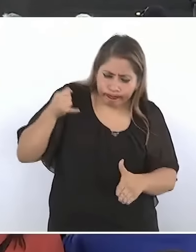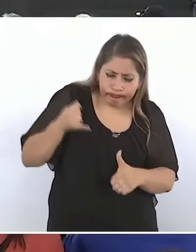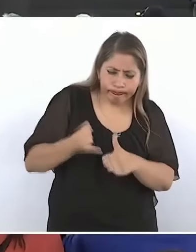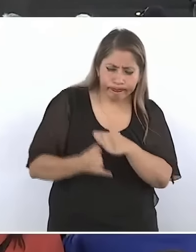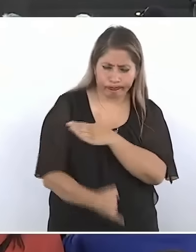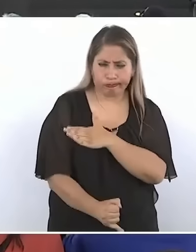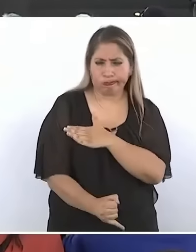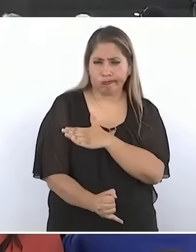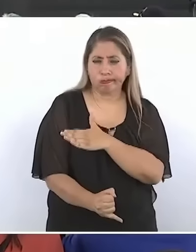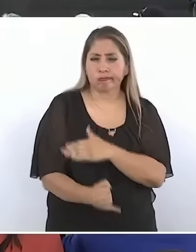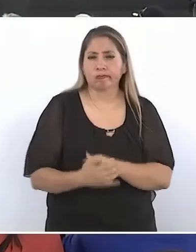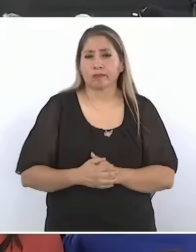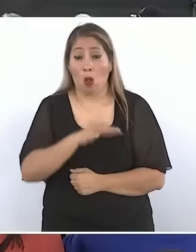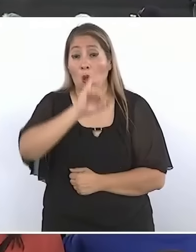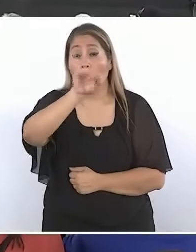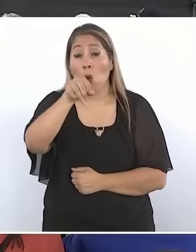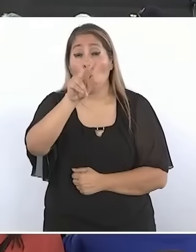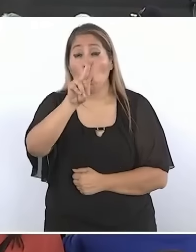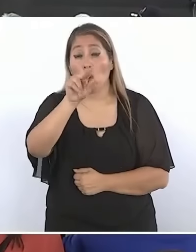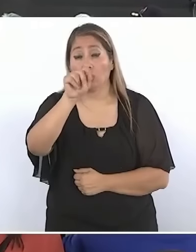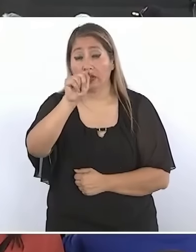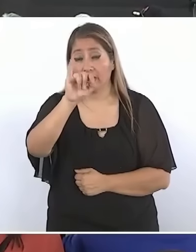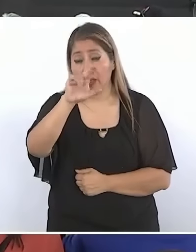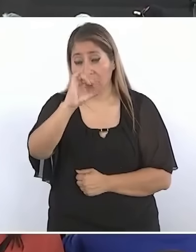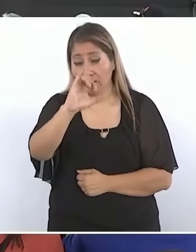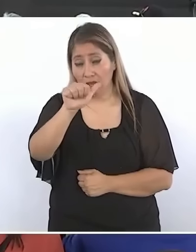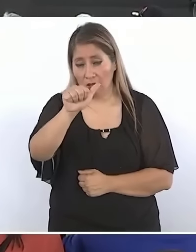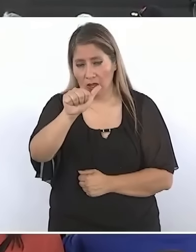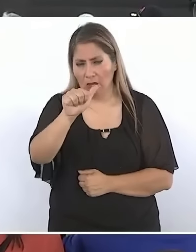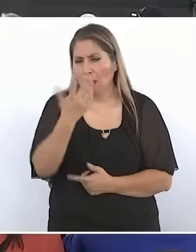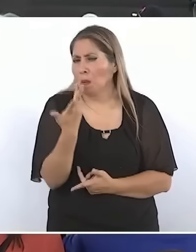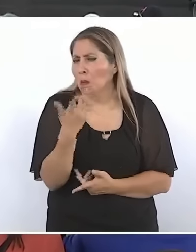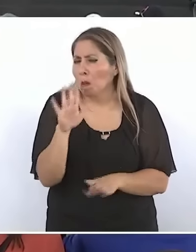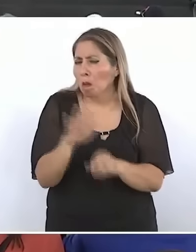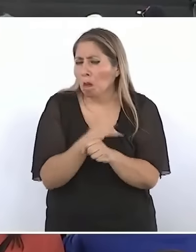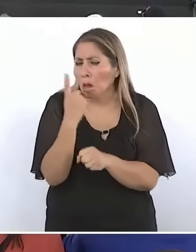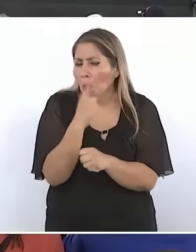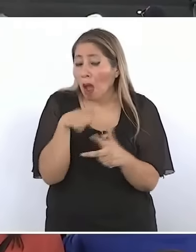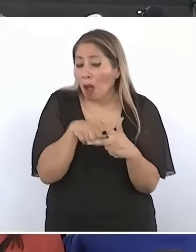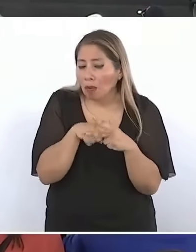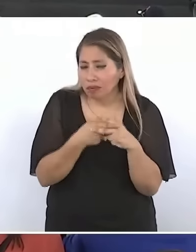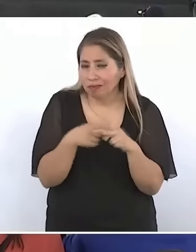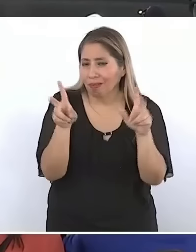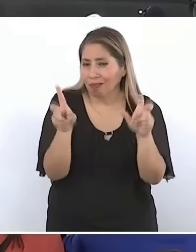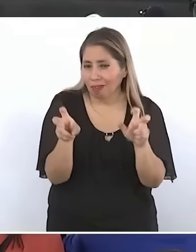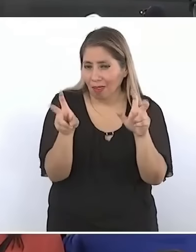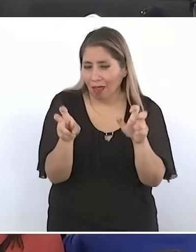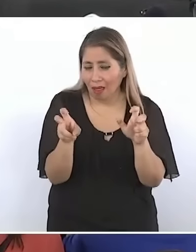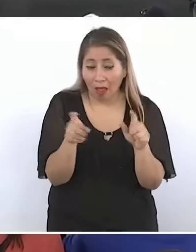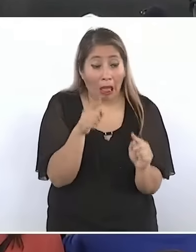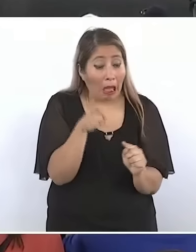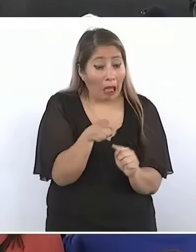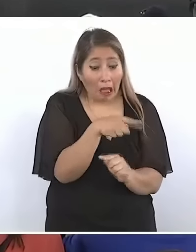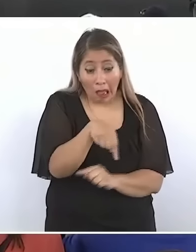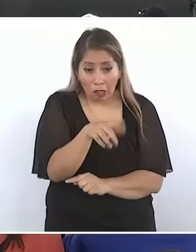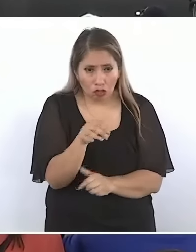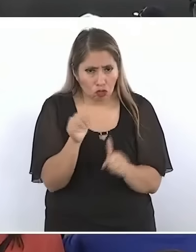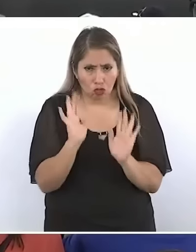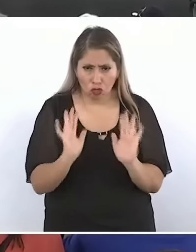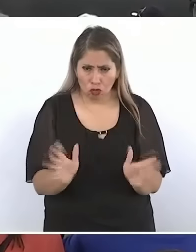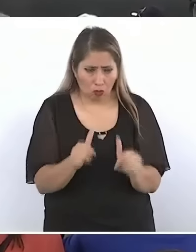significado, justicia. Porque la justicia tiene que empezar por reconocer y atender las demandas